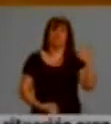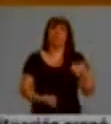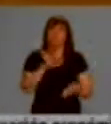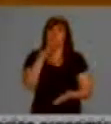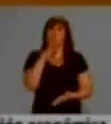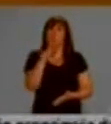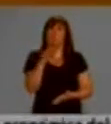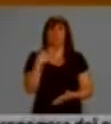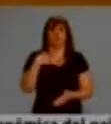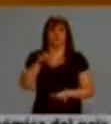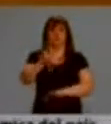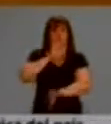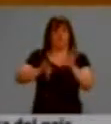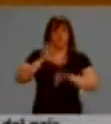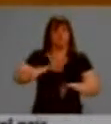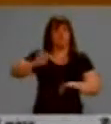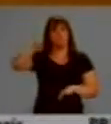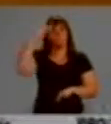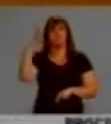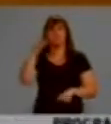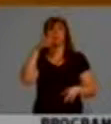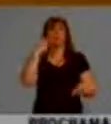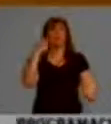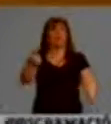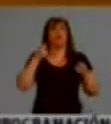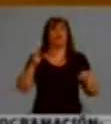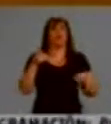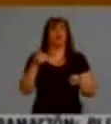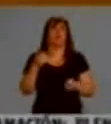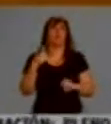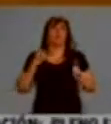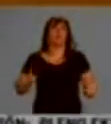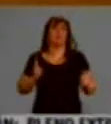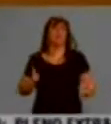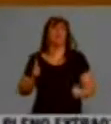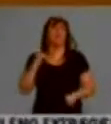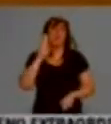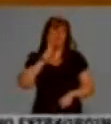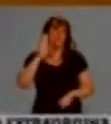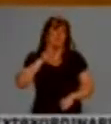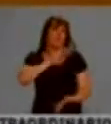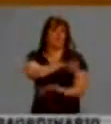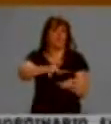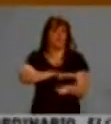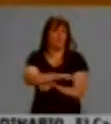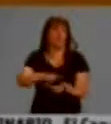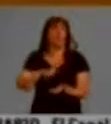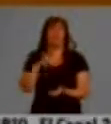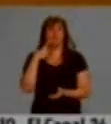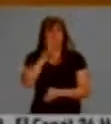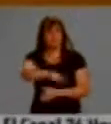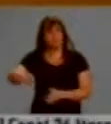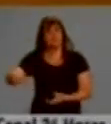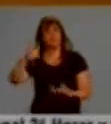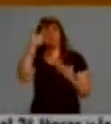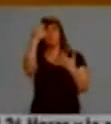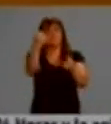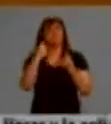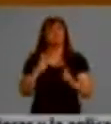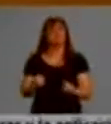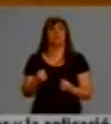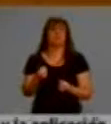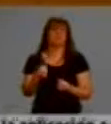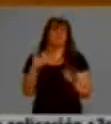hemos tomado iniciativas que reforzarán el control preventivo de la corrupción sobre personas e instituciones en una línea de